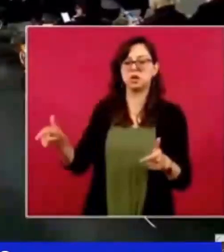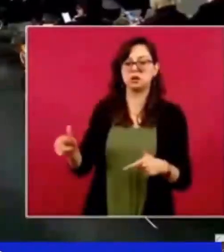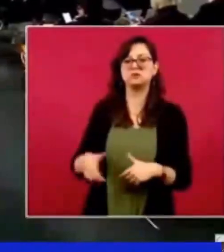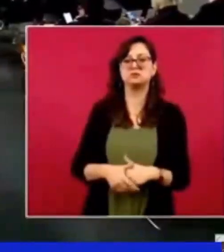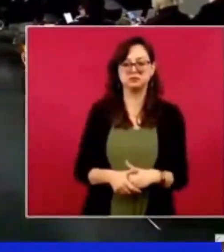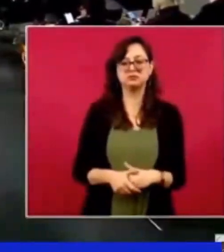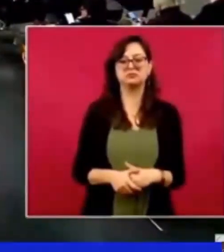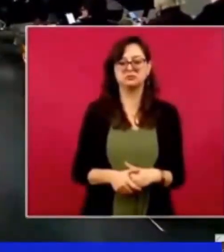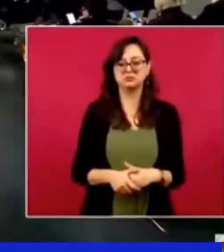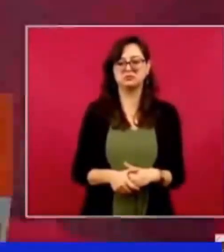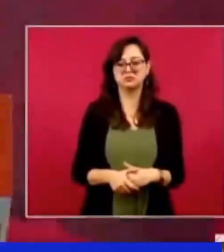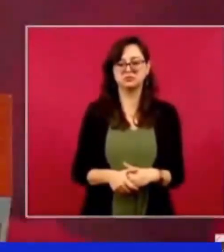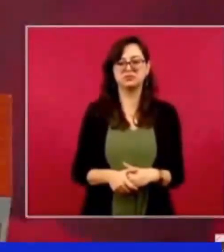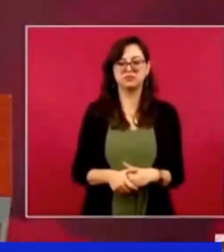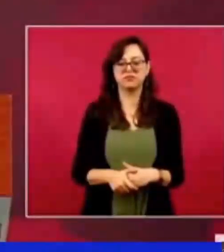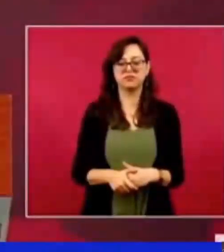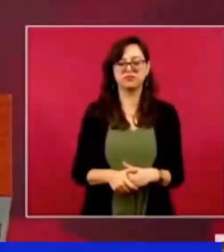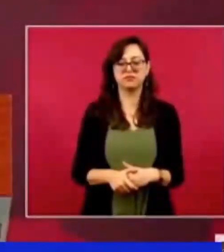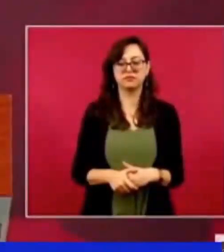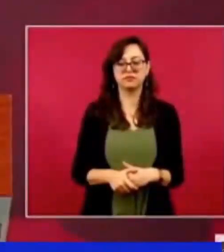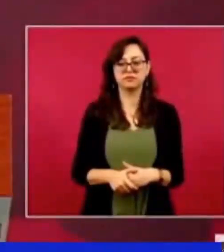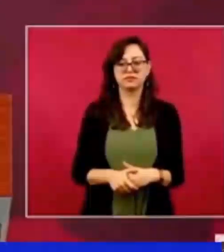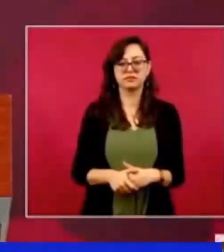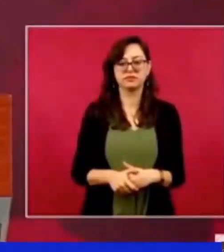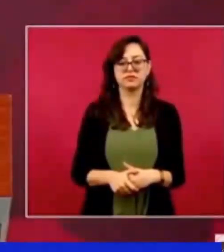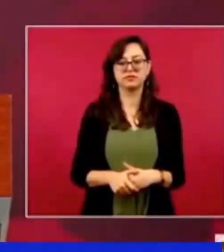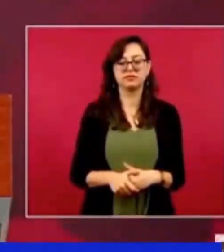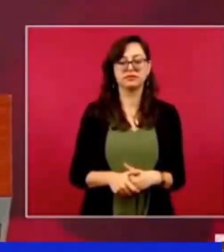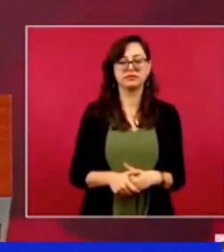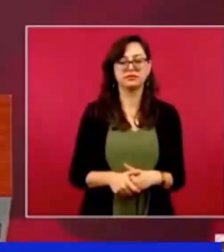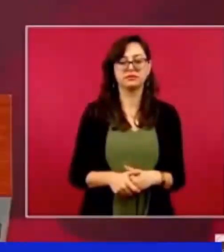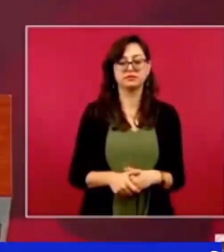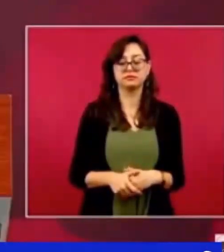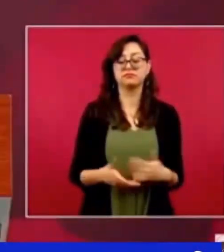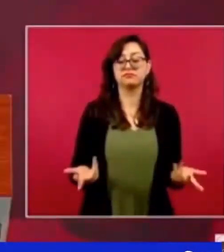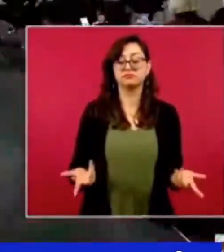creen que el que venga el domingo